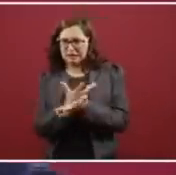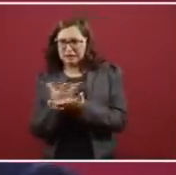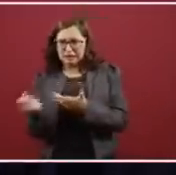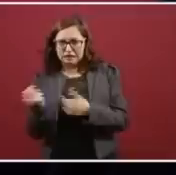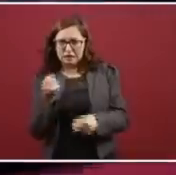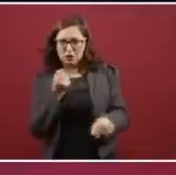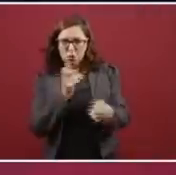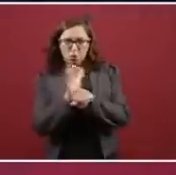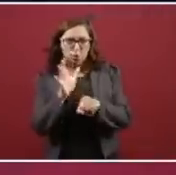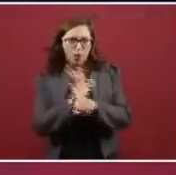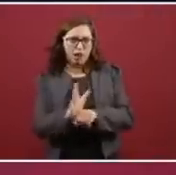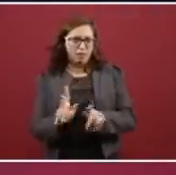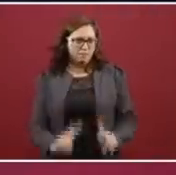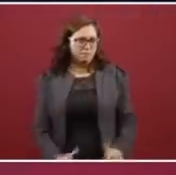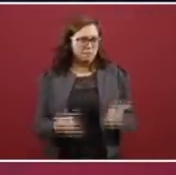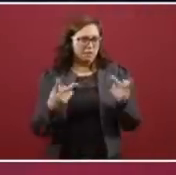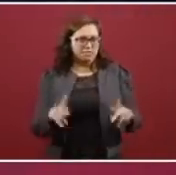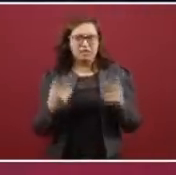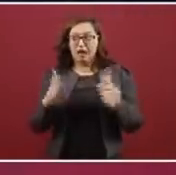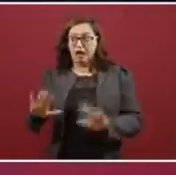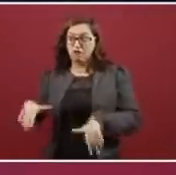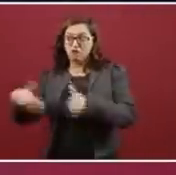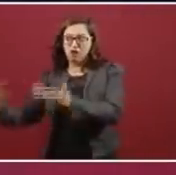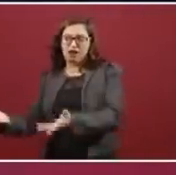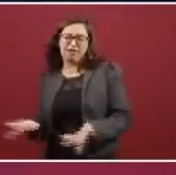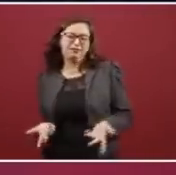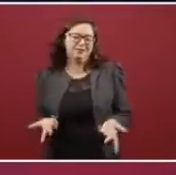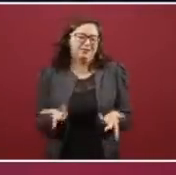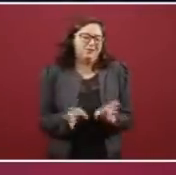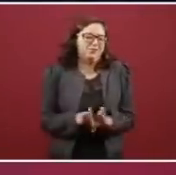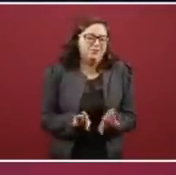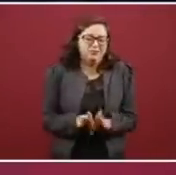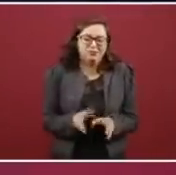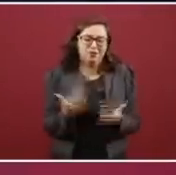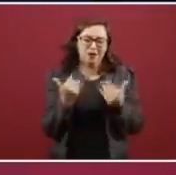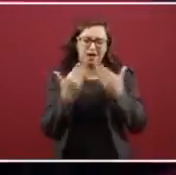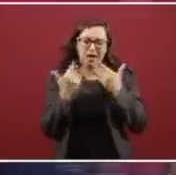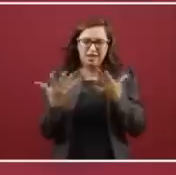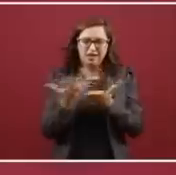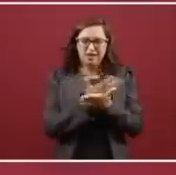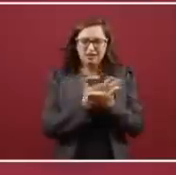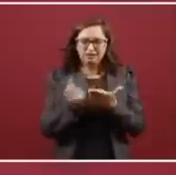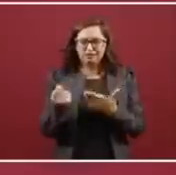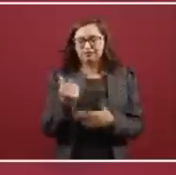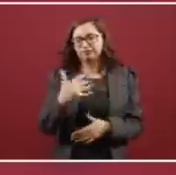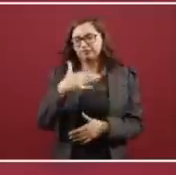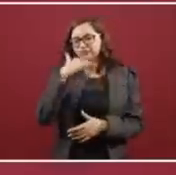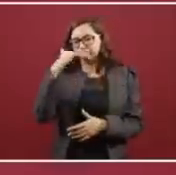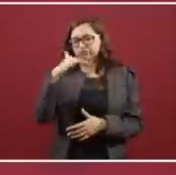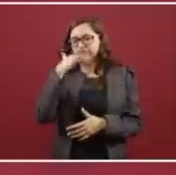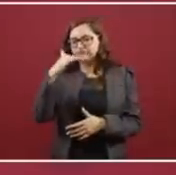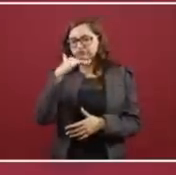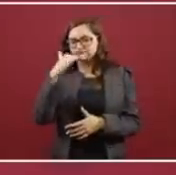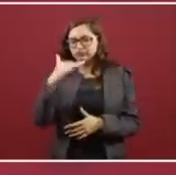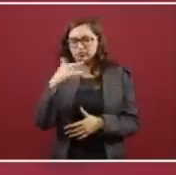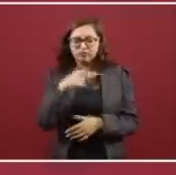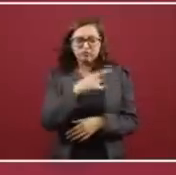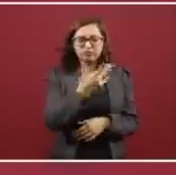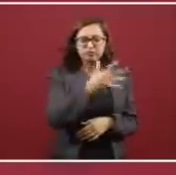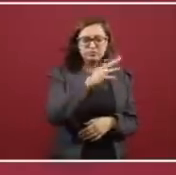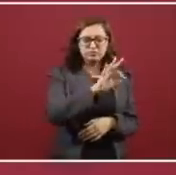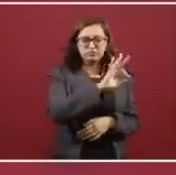para él de estar vendiendo por un por un lado total si es corrupto pues estaría entre el